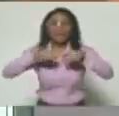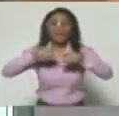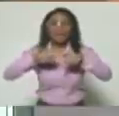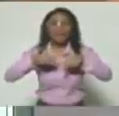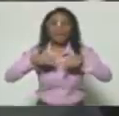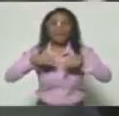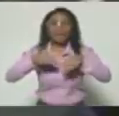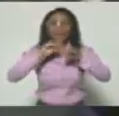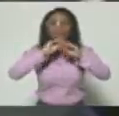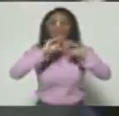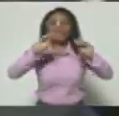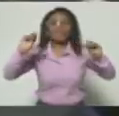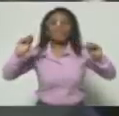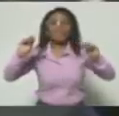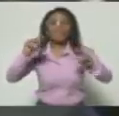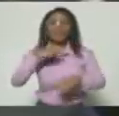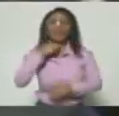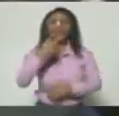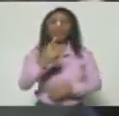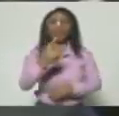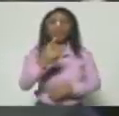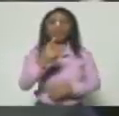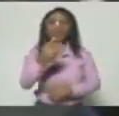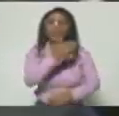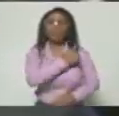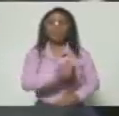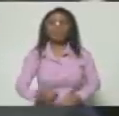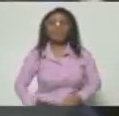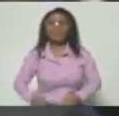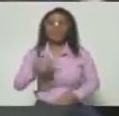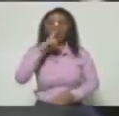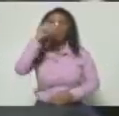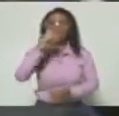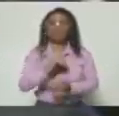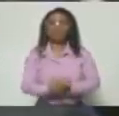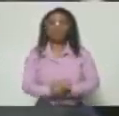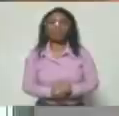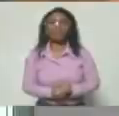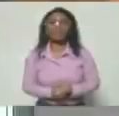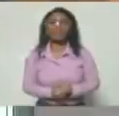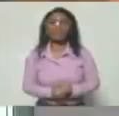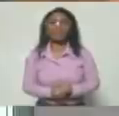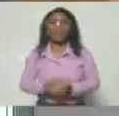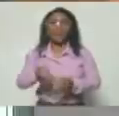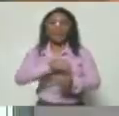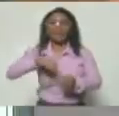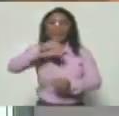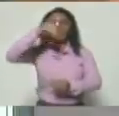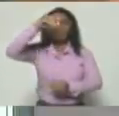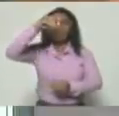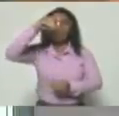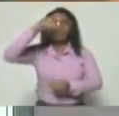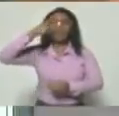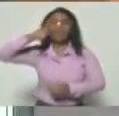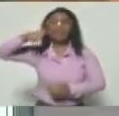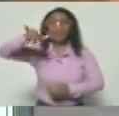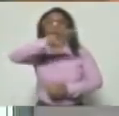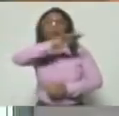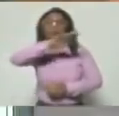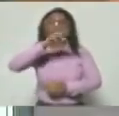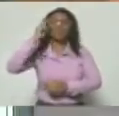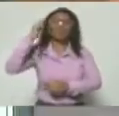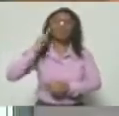llamado en la voz del presidente Nicolás Maduro, en el espíritu del pueblo bolivariano de